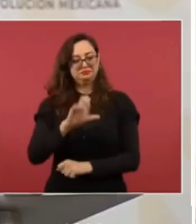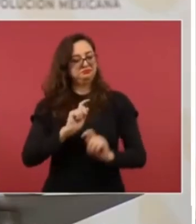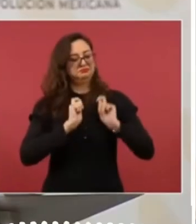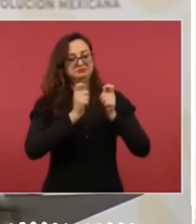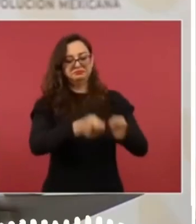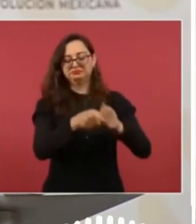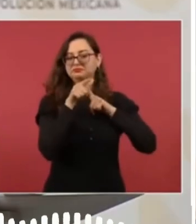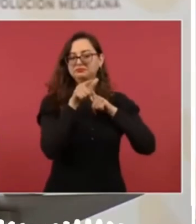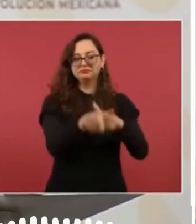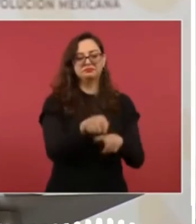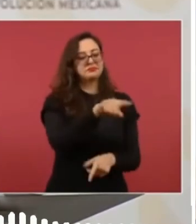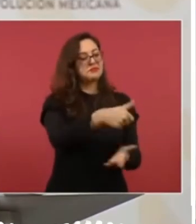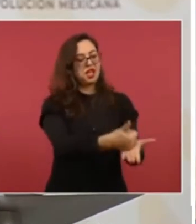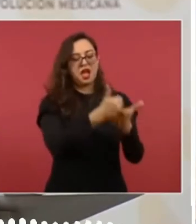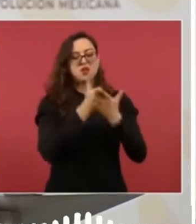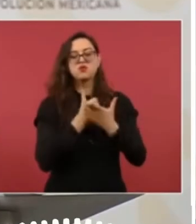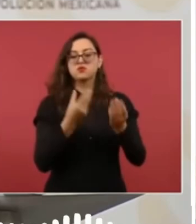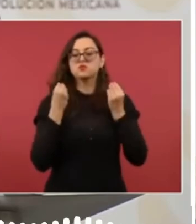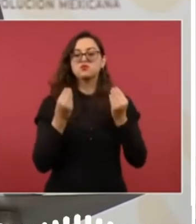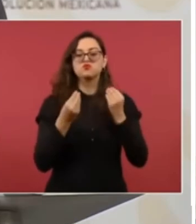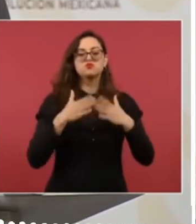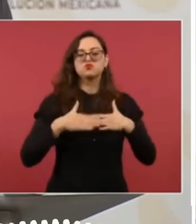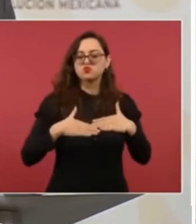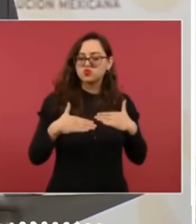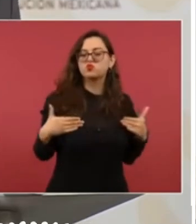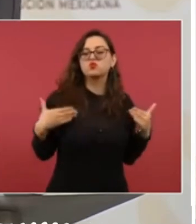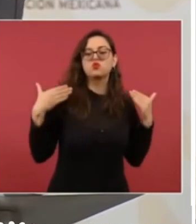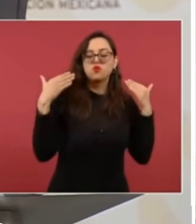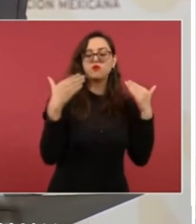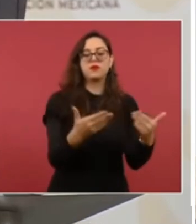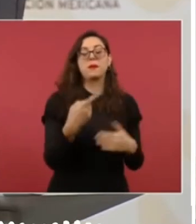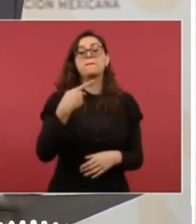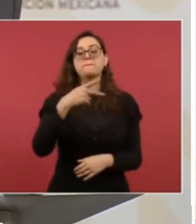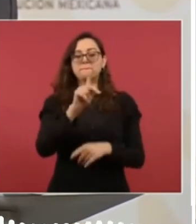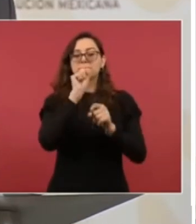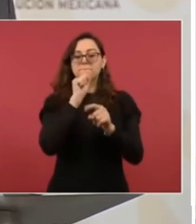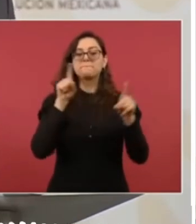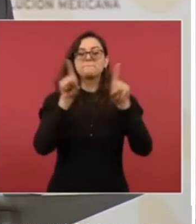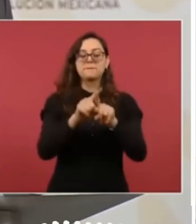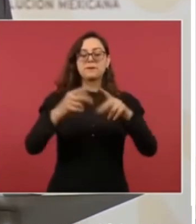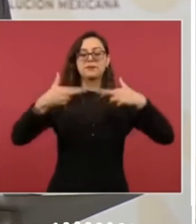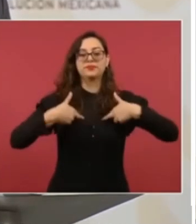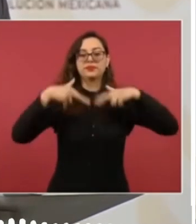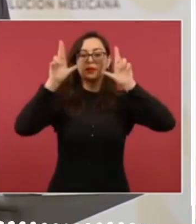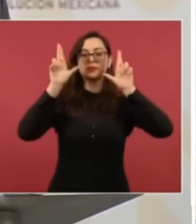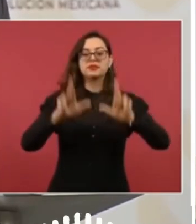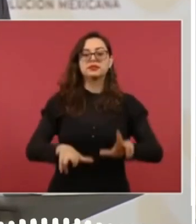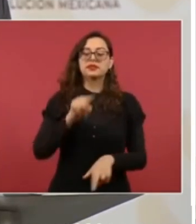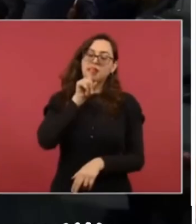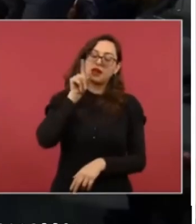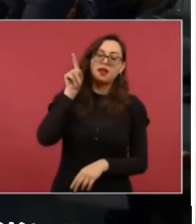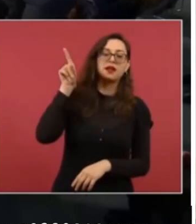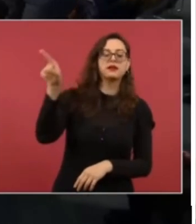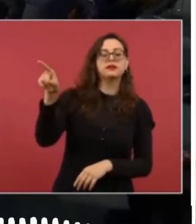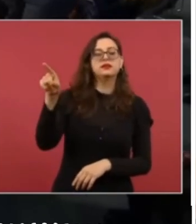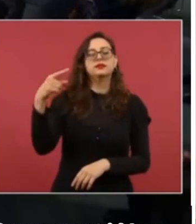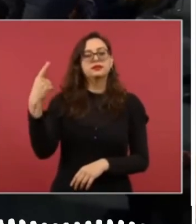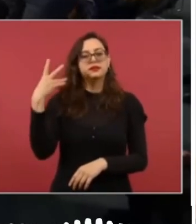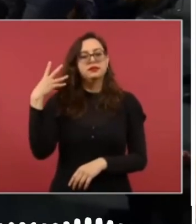el genuino opositor al Moreirato, y no de ahora, sino de hace muchos años, es tu servidor. Nosotros sí decimos las